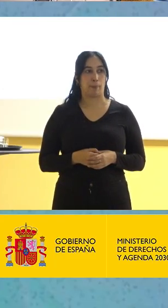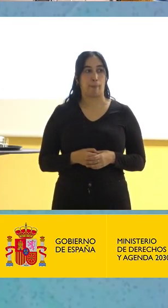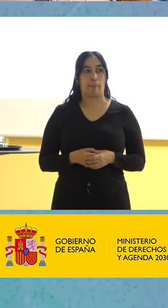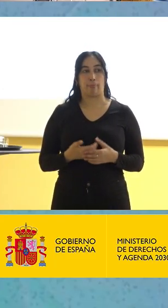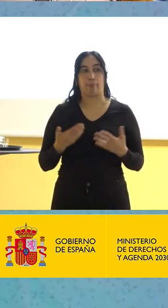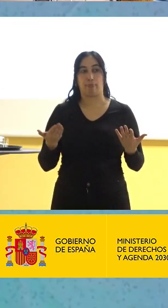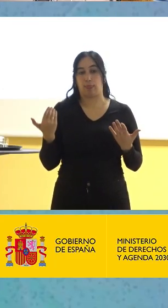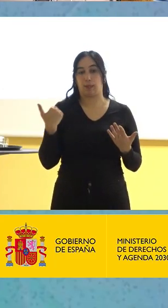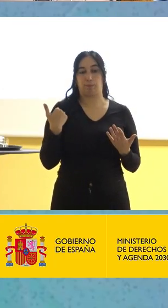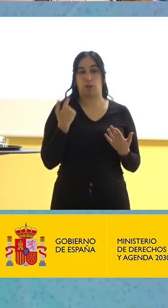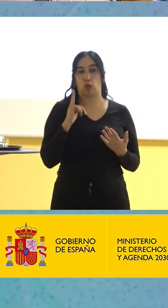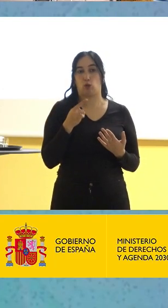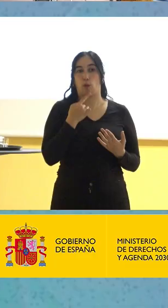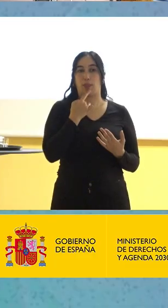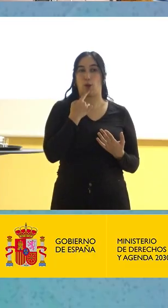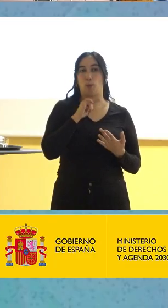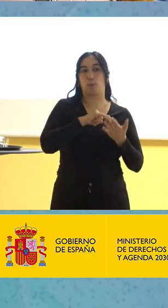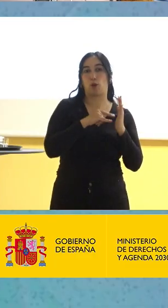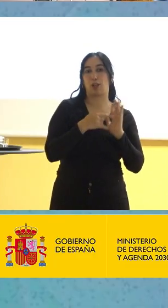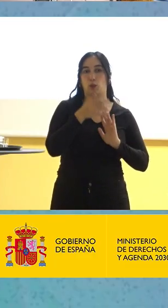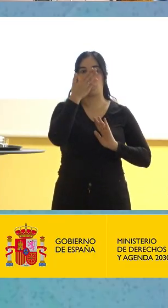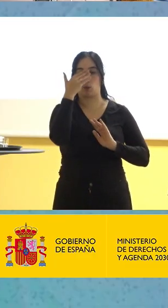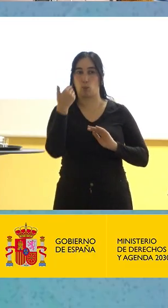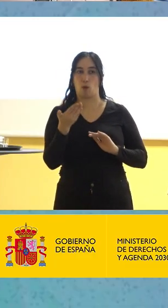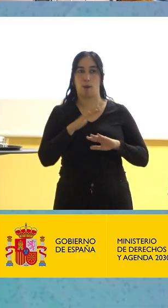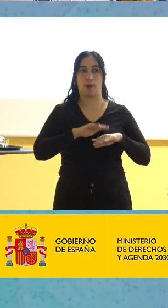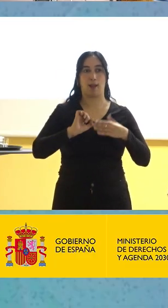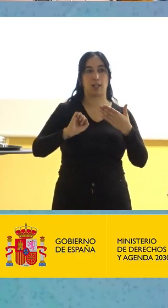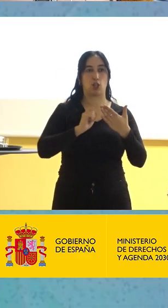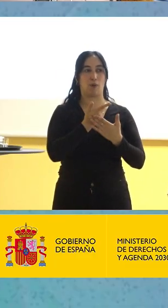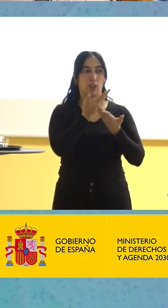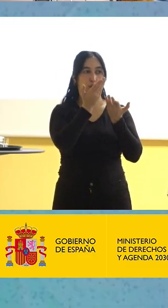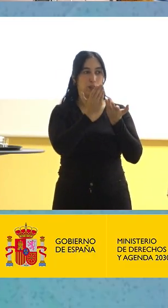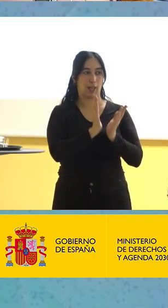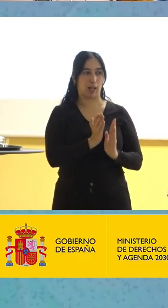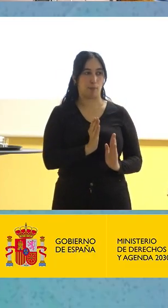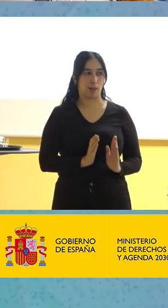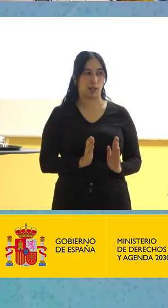ponía algunas de las principales iniciativas en la innovación de terapias